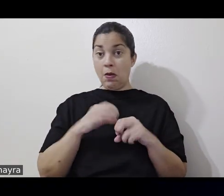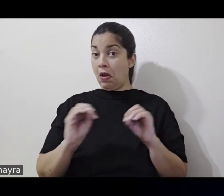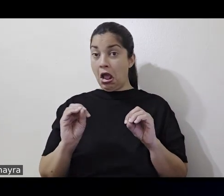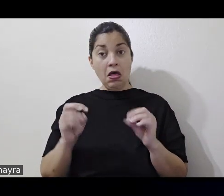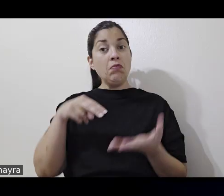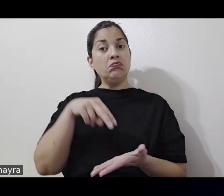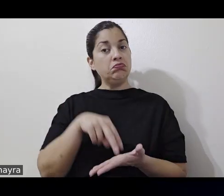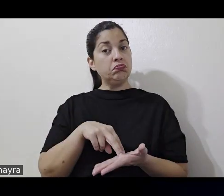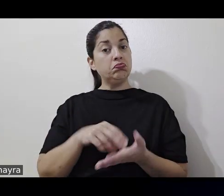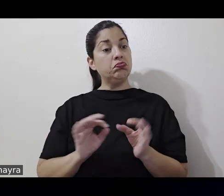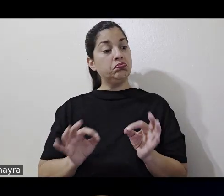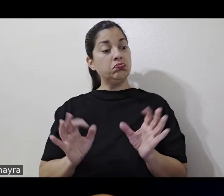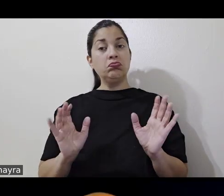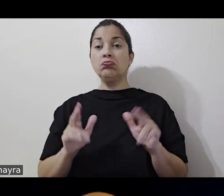pies.